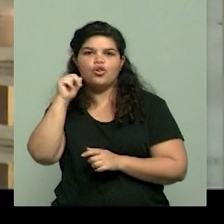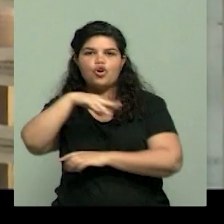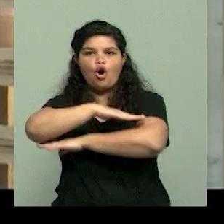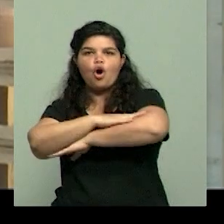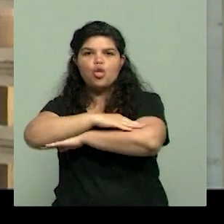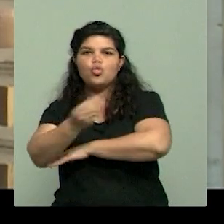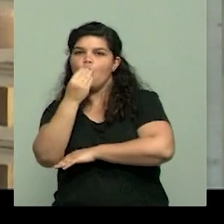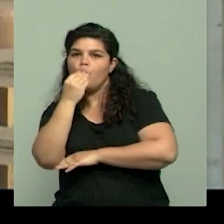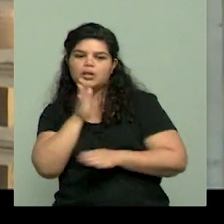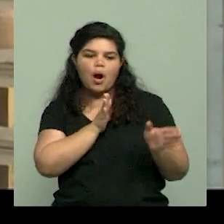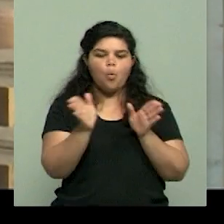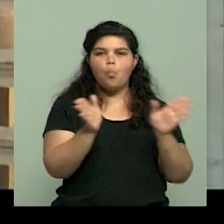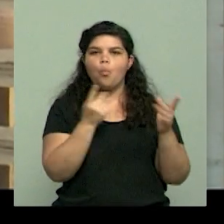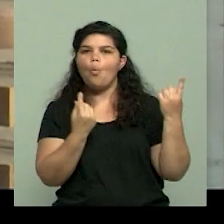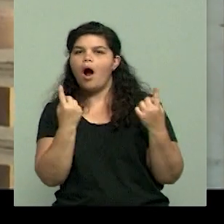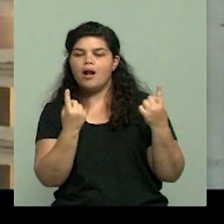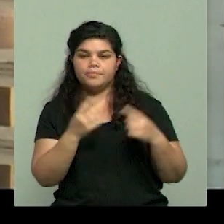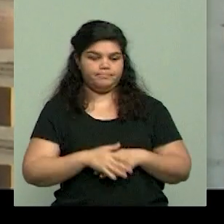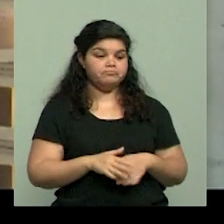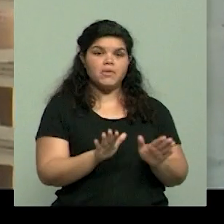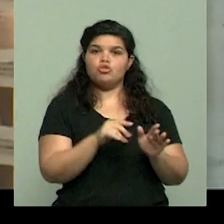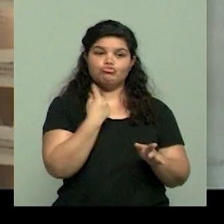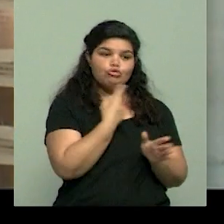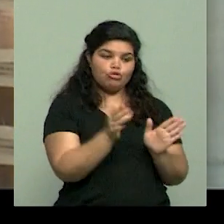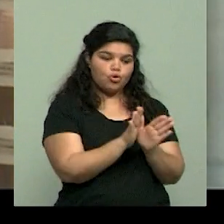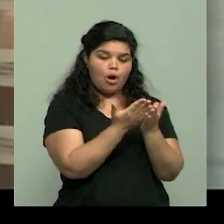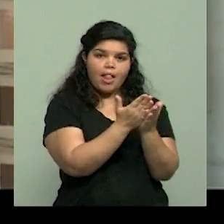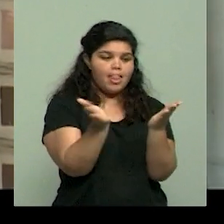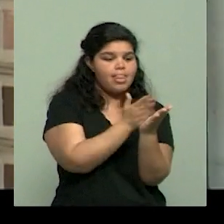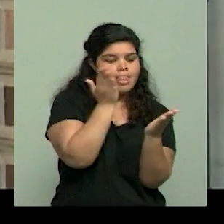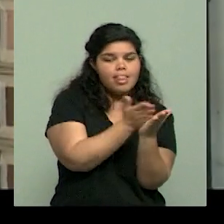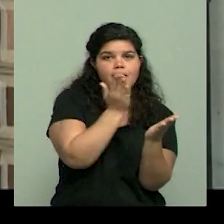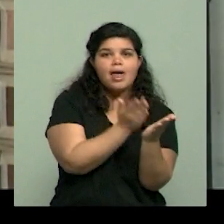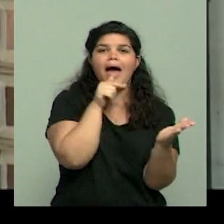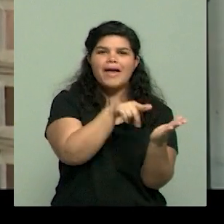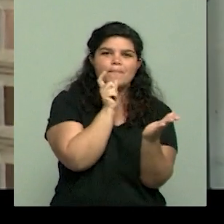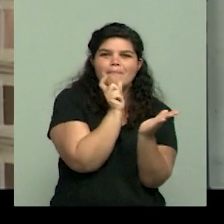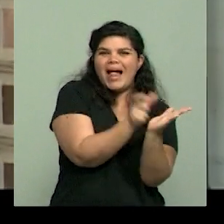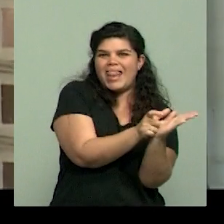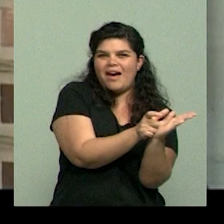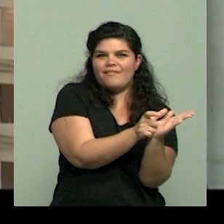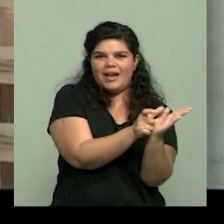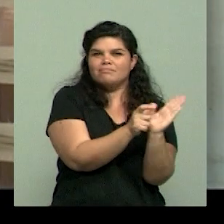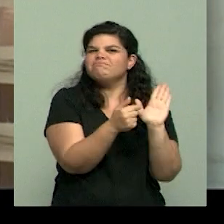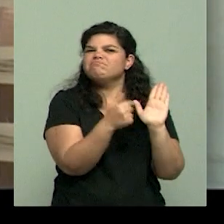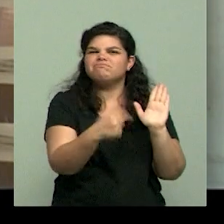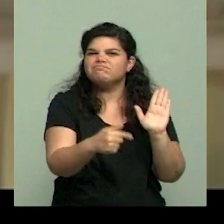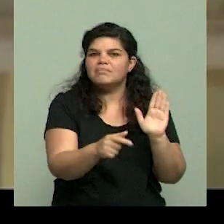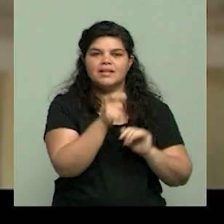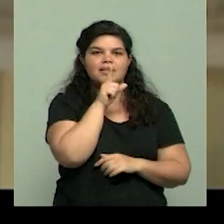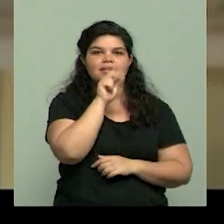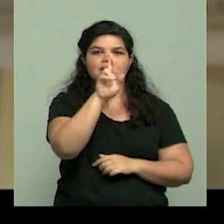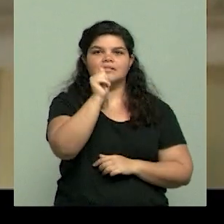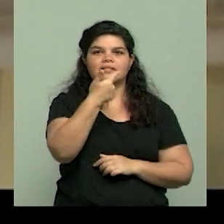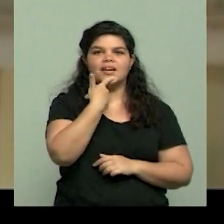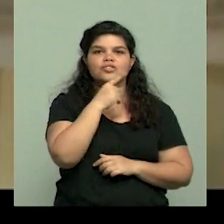se diagnostican estos trastornos se les denomina justamente trastorno, pero nosotros desde nuestro trabajo cotidiano preferimos